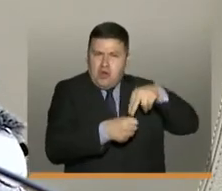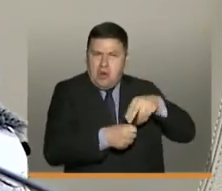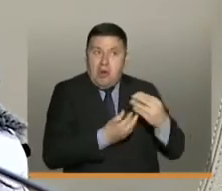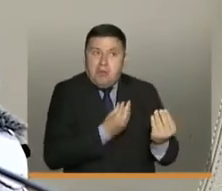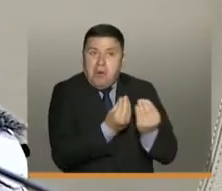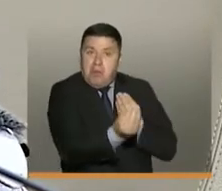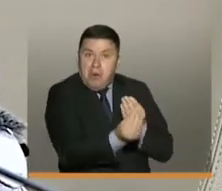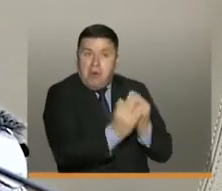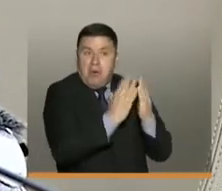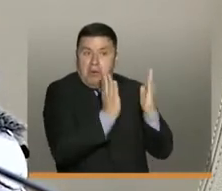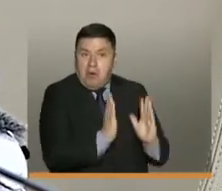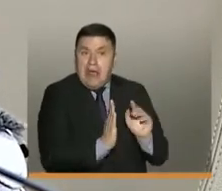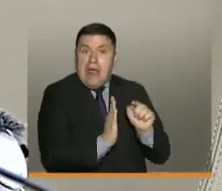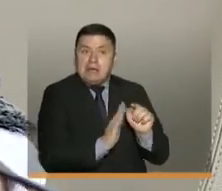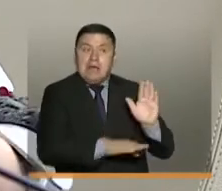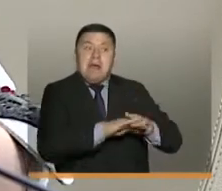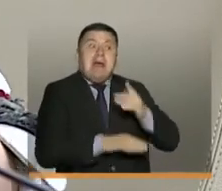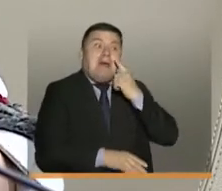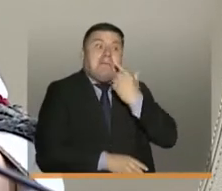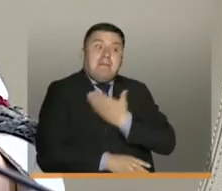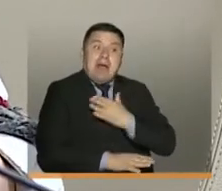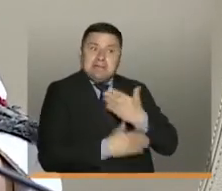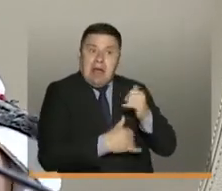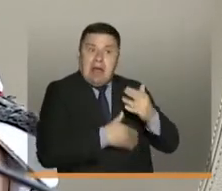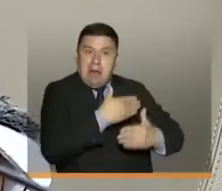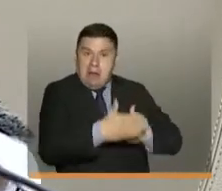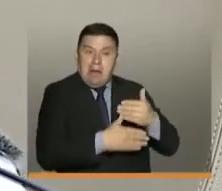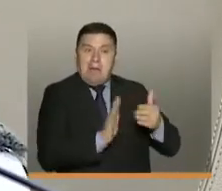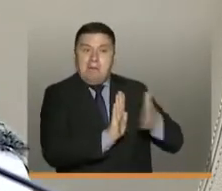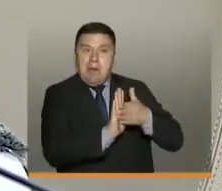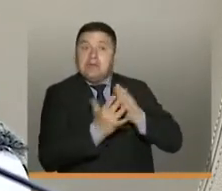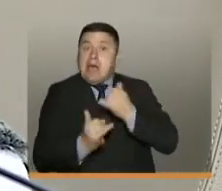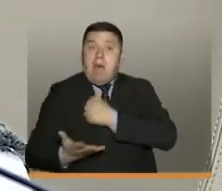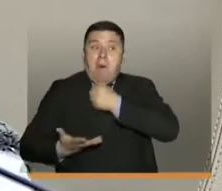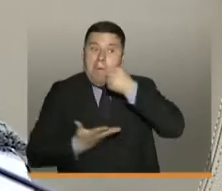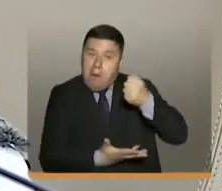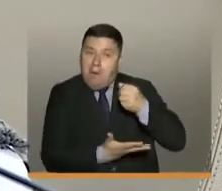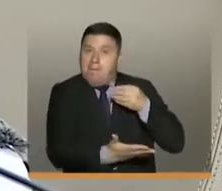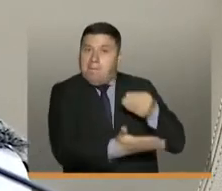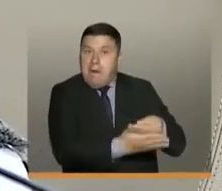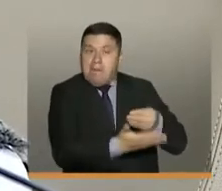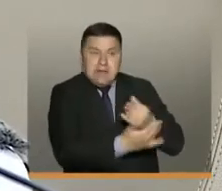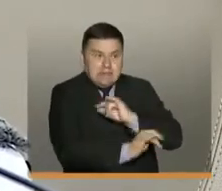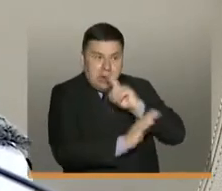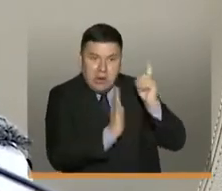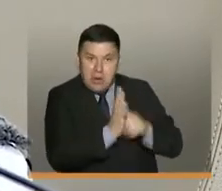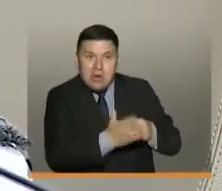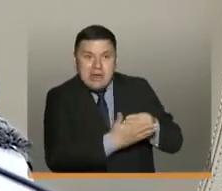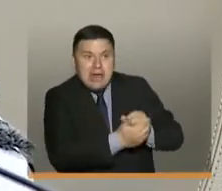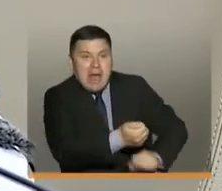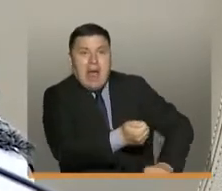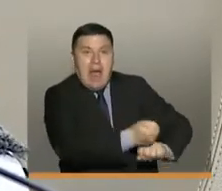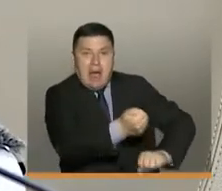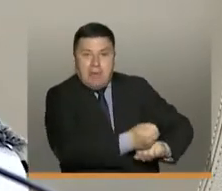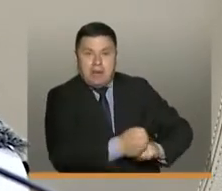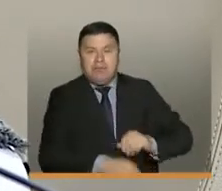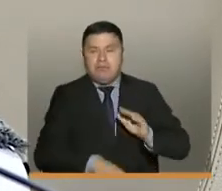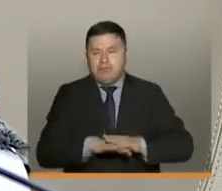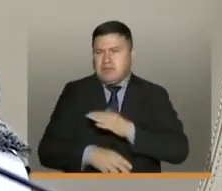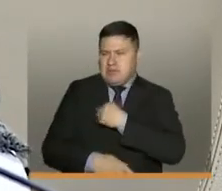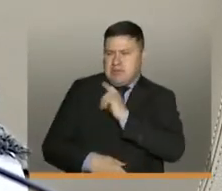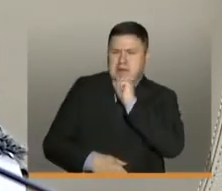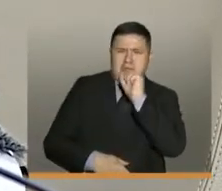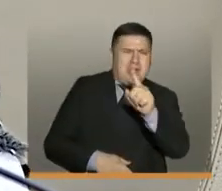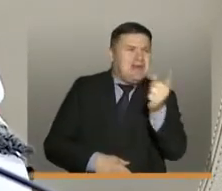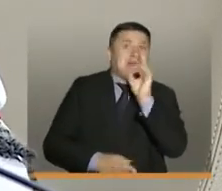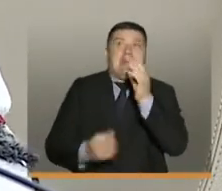alternancia, contarles a esos padres de familia que ya se recibieron todos los recursos para poder hacerlo y en el momento indicado. Y presidente, ante una pregunta